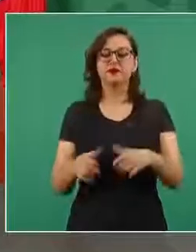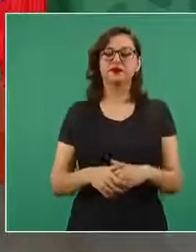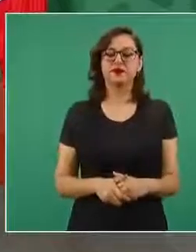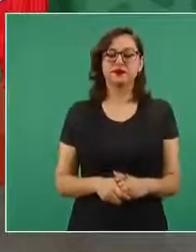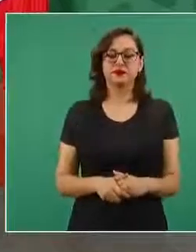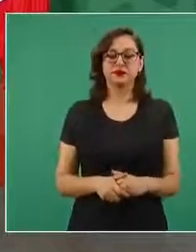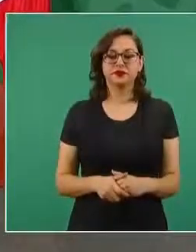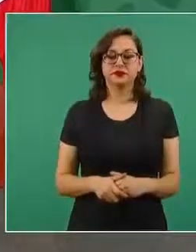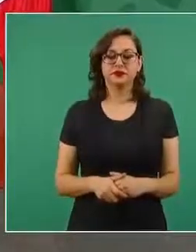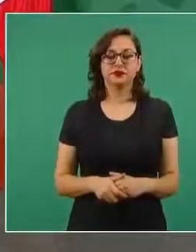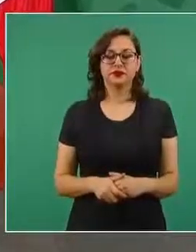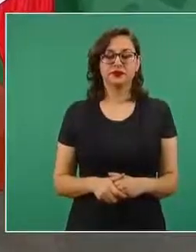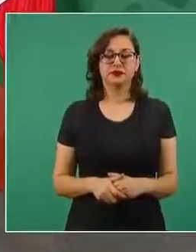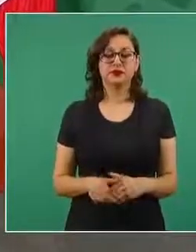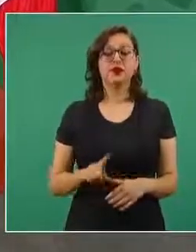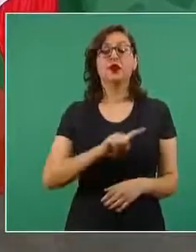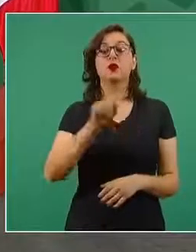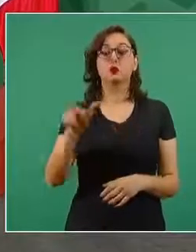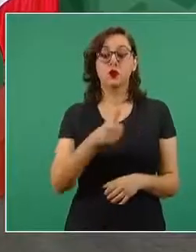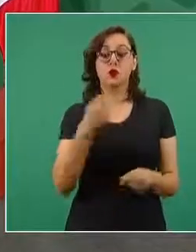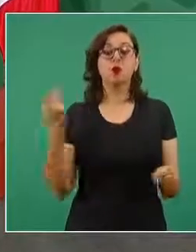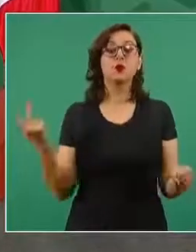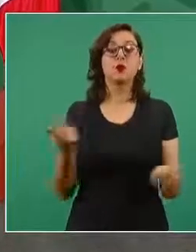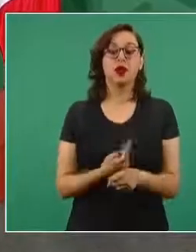Y Cerizola pues terminó